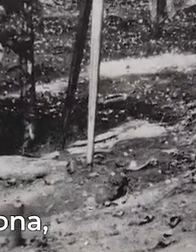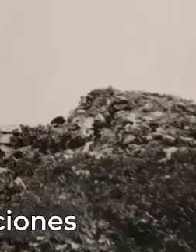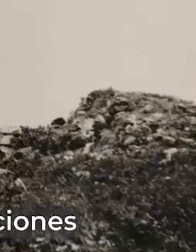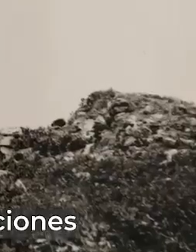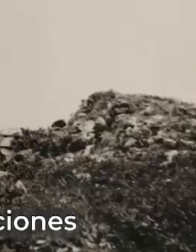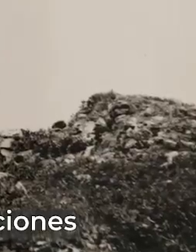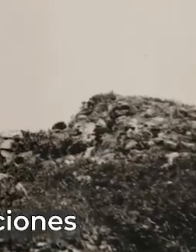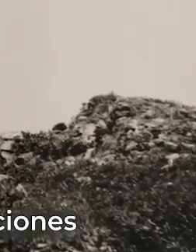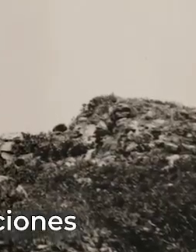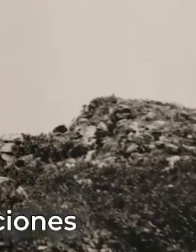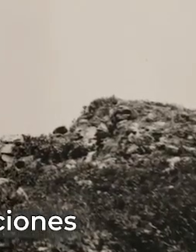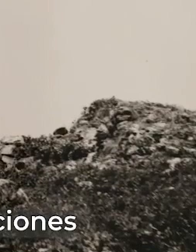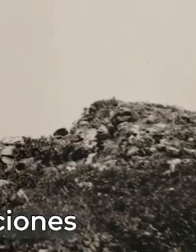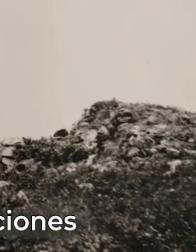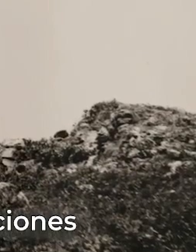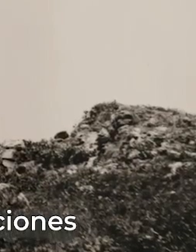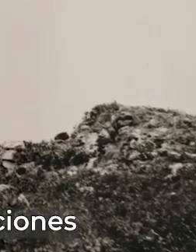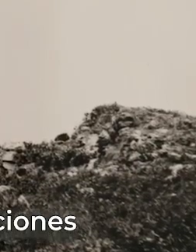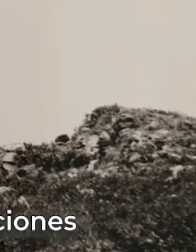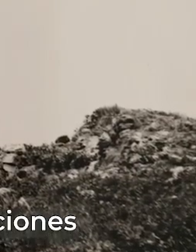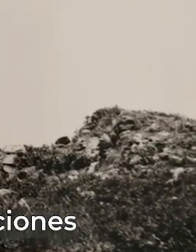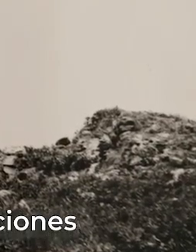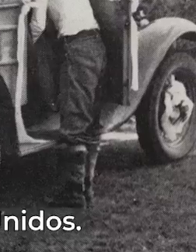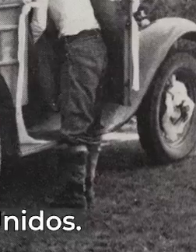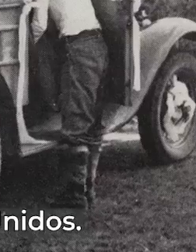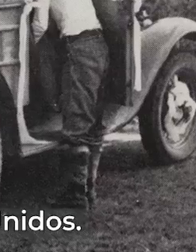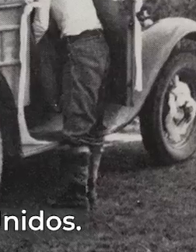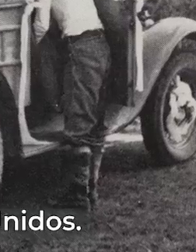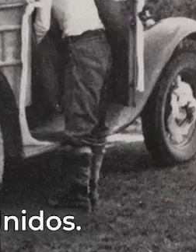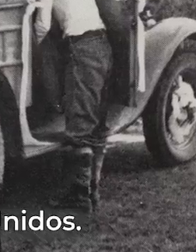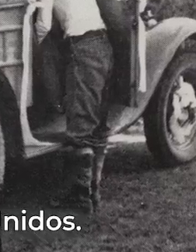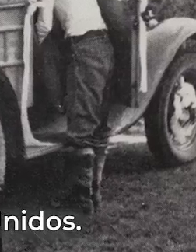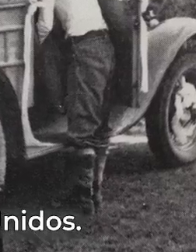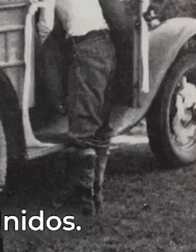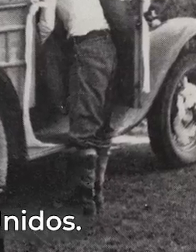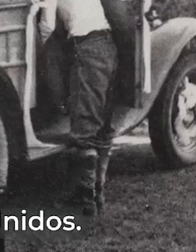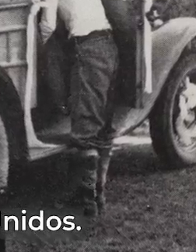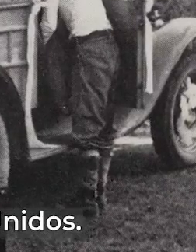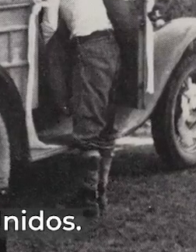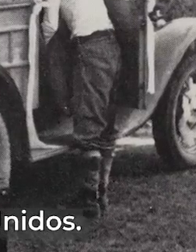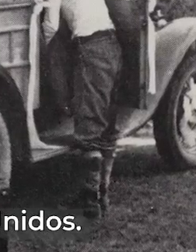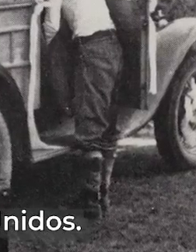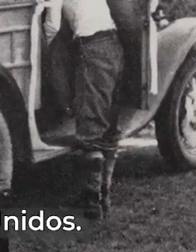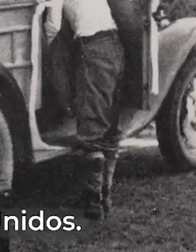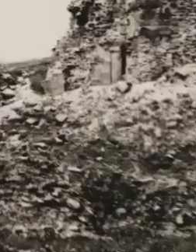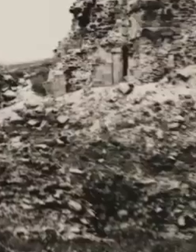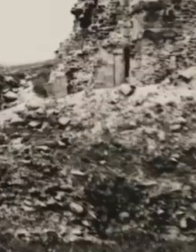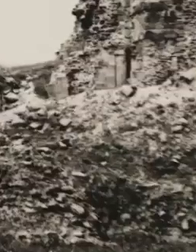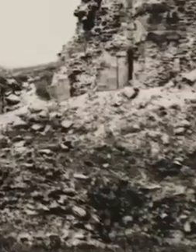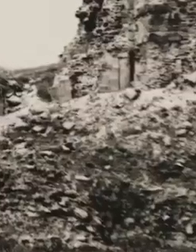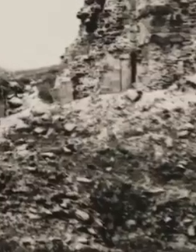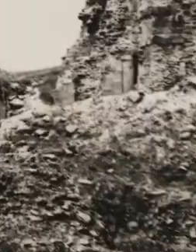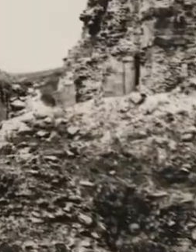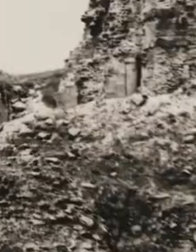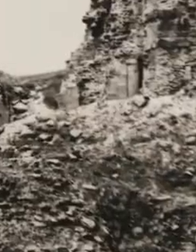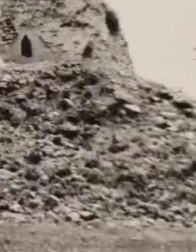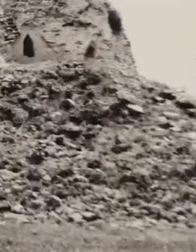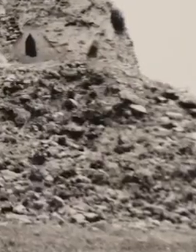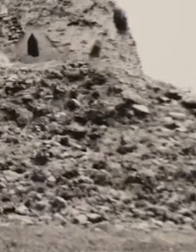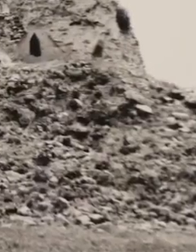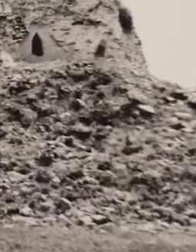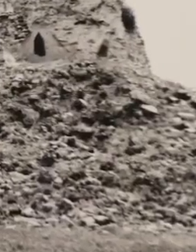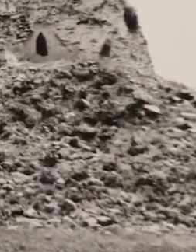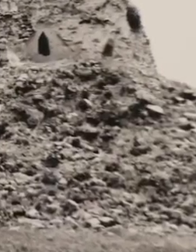zona, publicando los resultados de sus investigaciones a través del Instituto Carnegie de Estados Unidos.